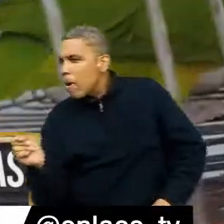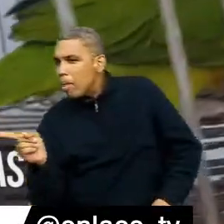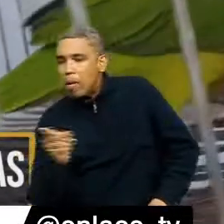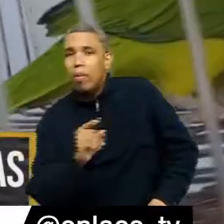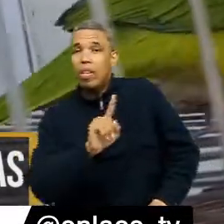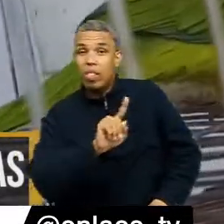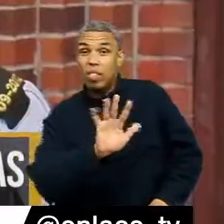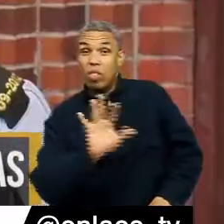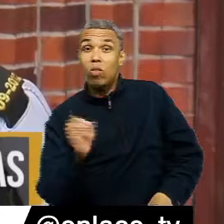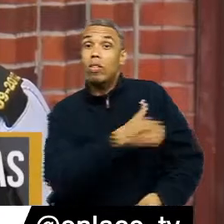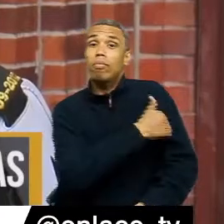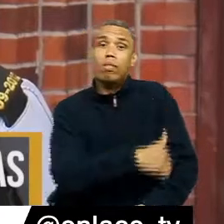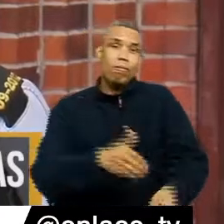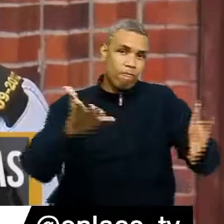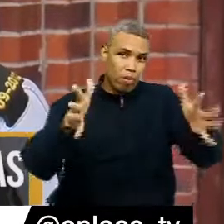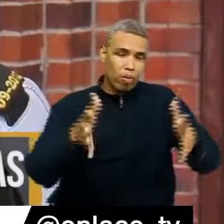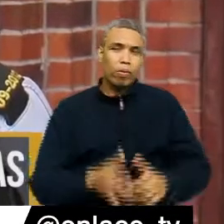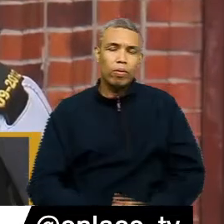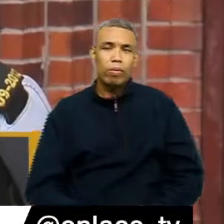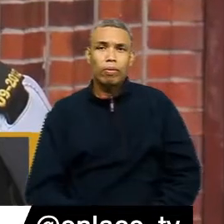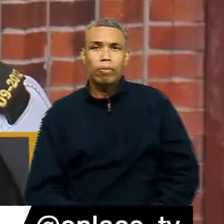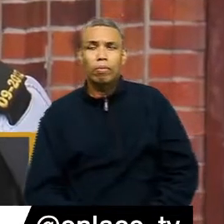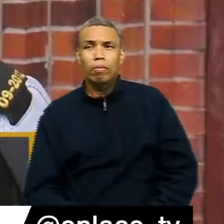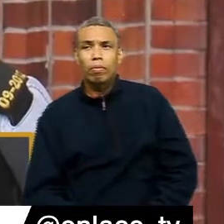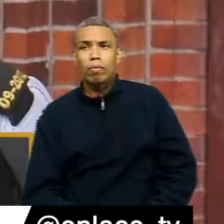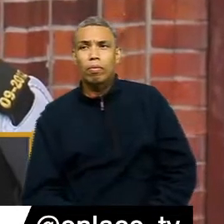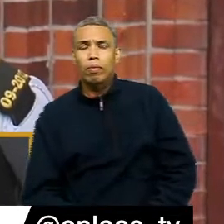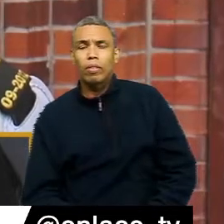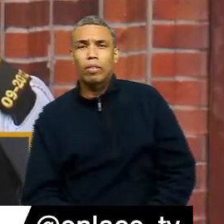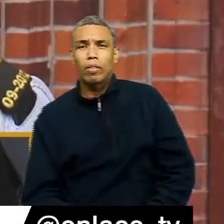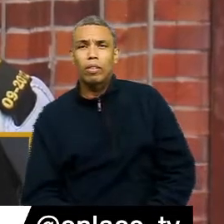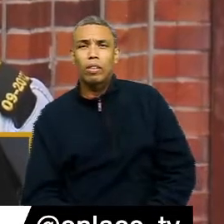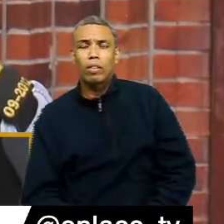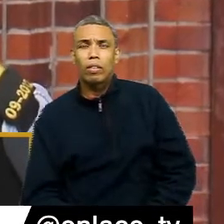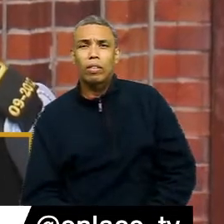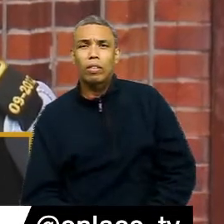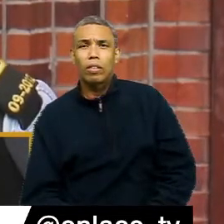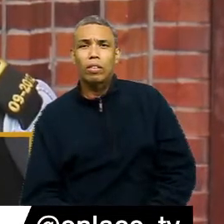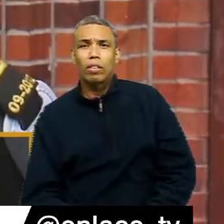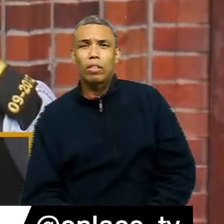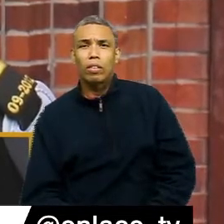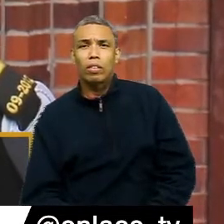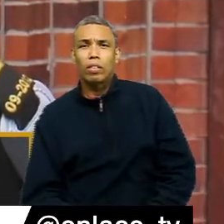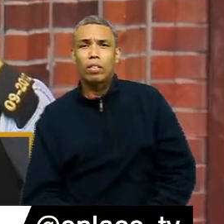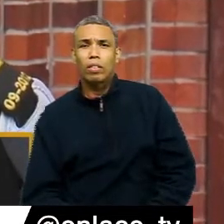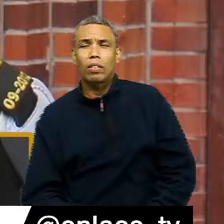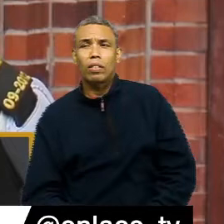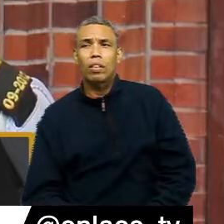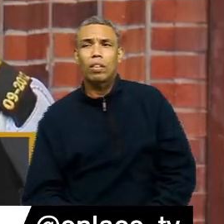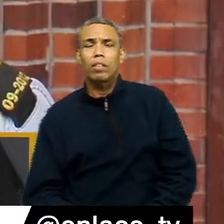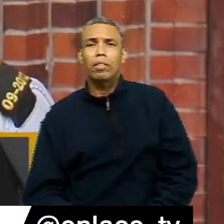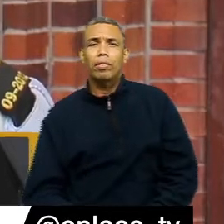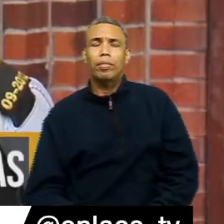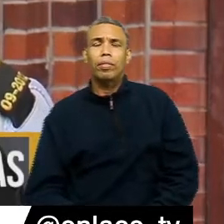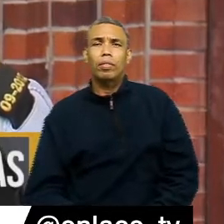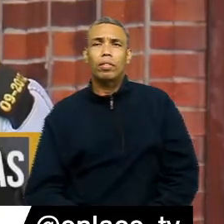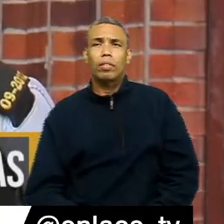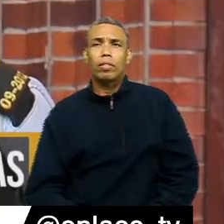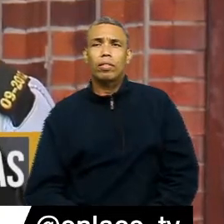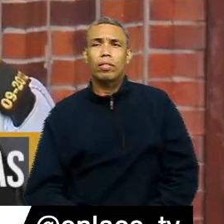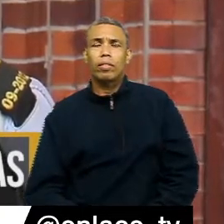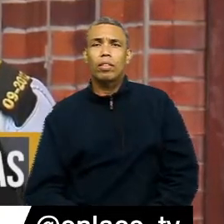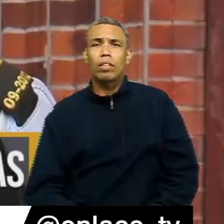pesos. Era una especie como de denuncia, teniendo en cuenta que la comunidad pues ya hoy en día pues hace las denuncias, teniendo en cuenta que